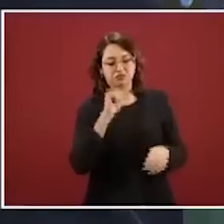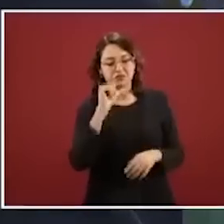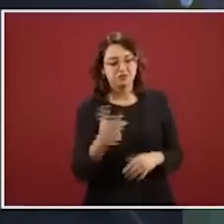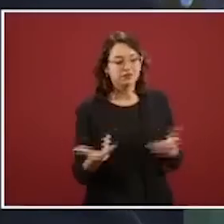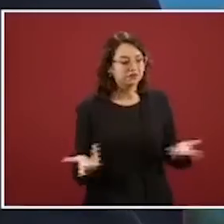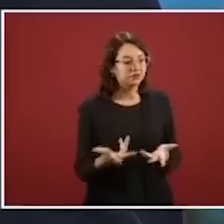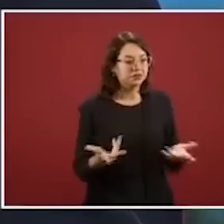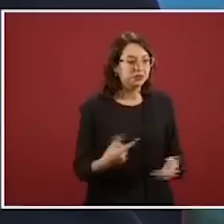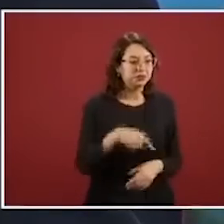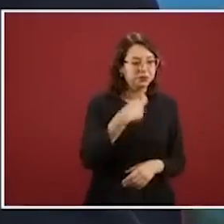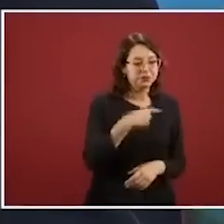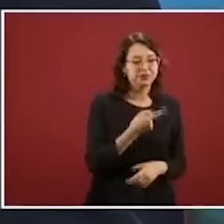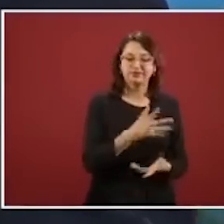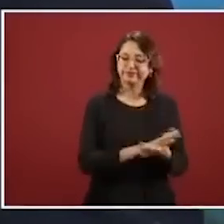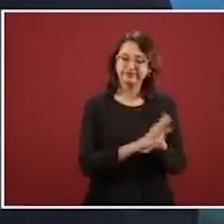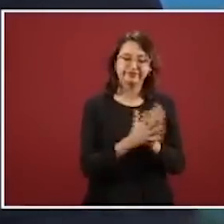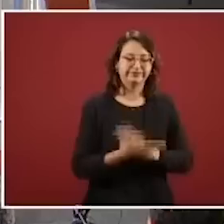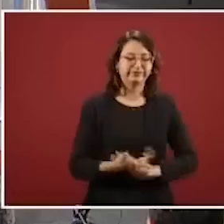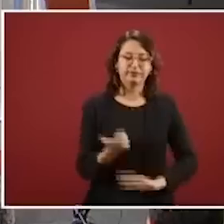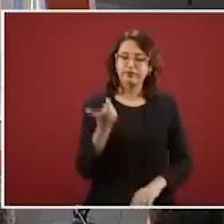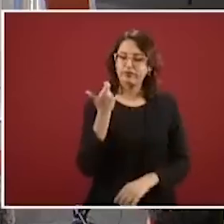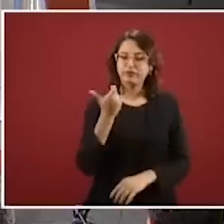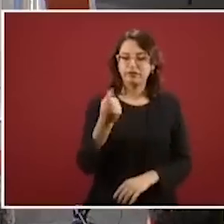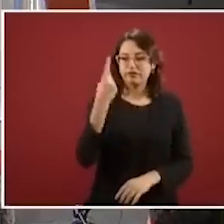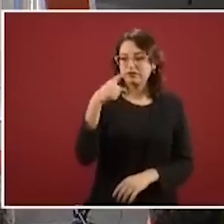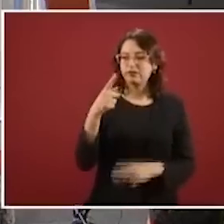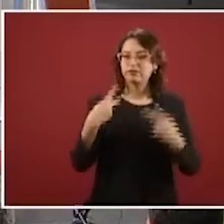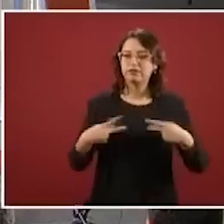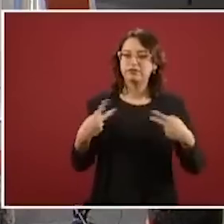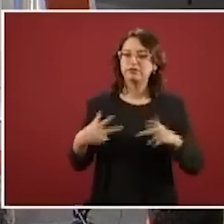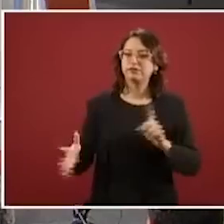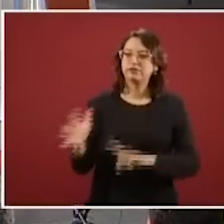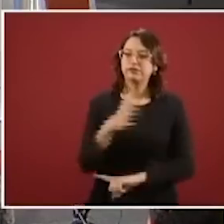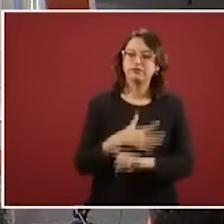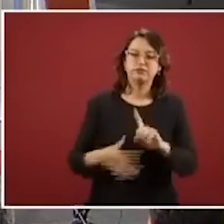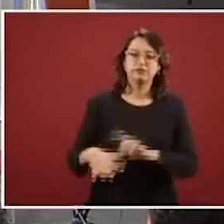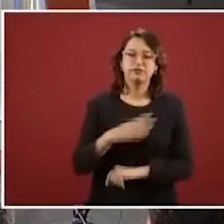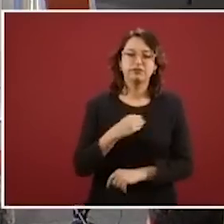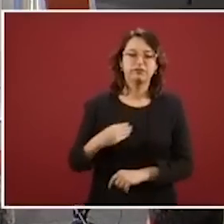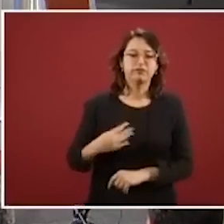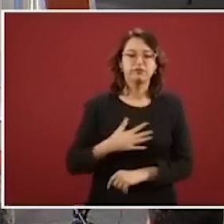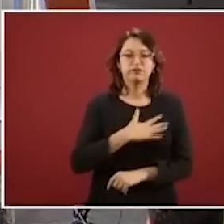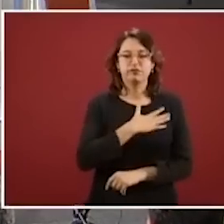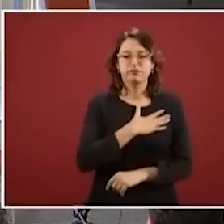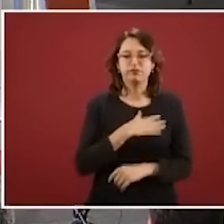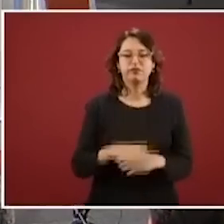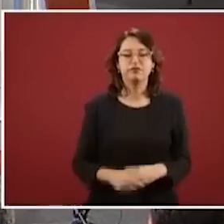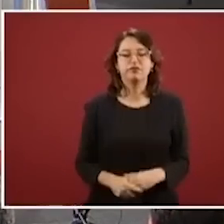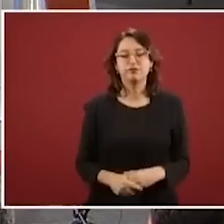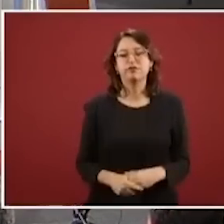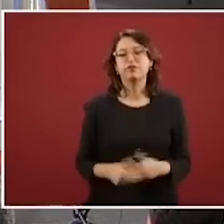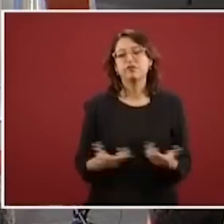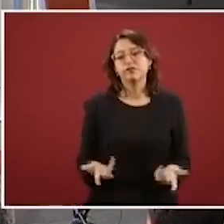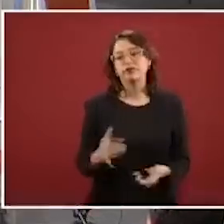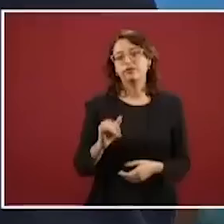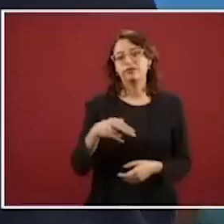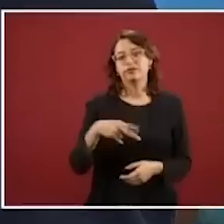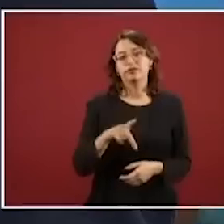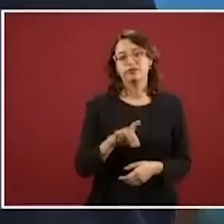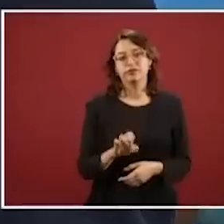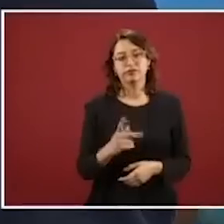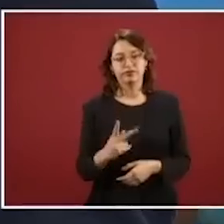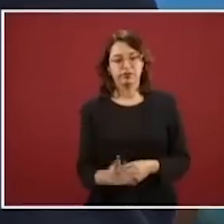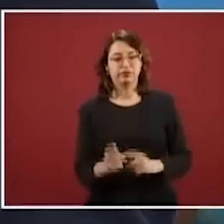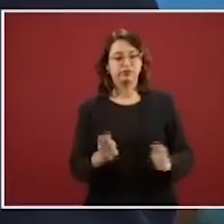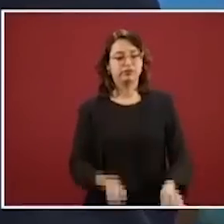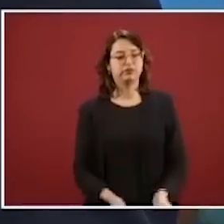fin útil para elevar el bienestar del país. Y el señor presidente nos ha trazado este rumbo al Instituto para Devolver al Pueblo lo